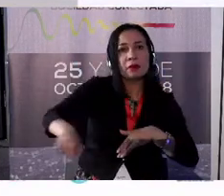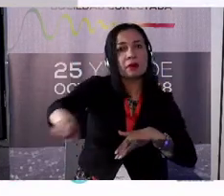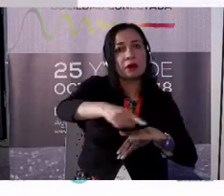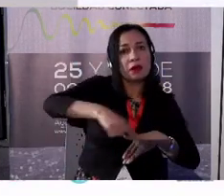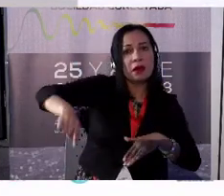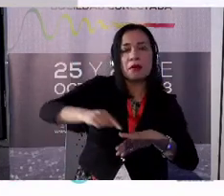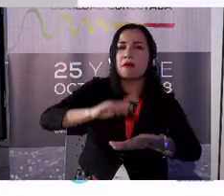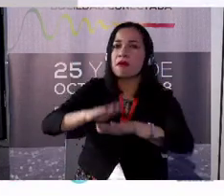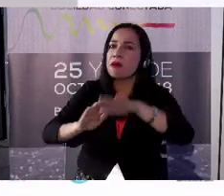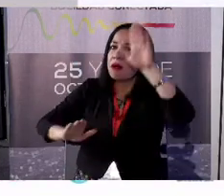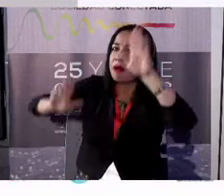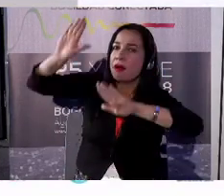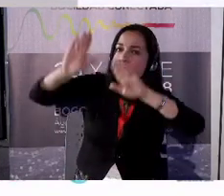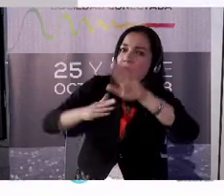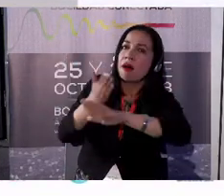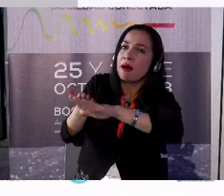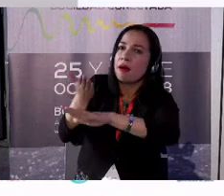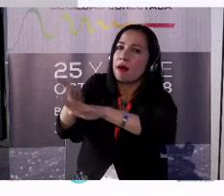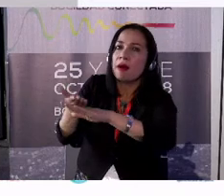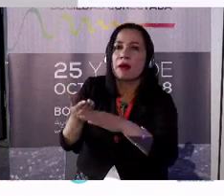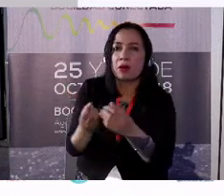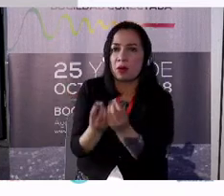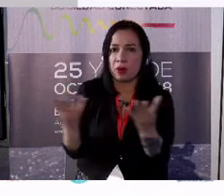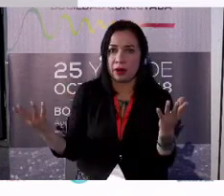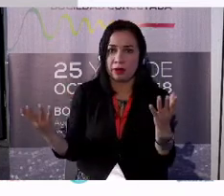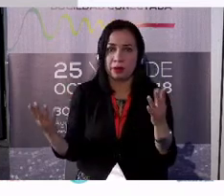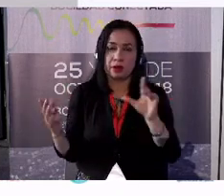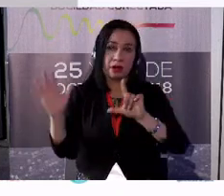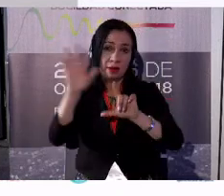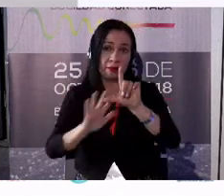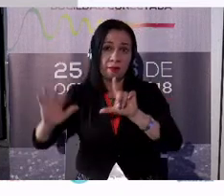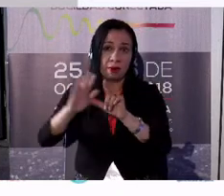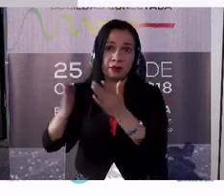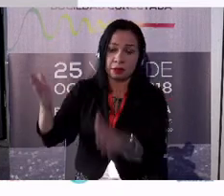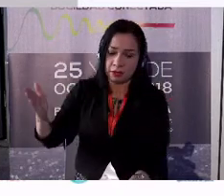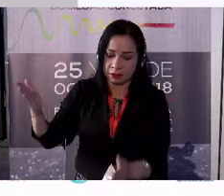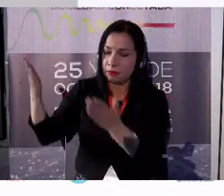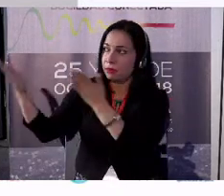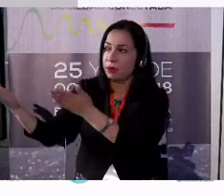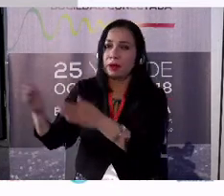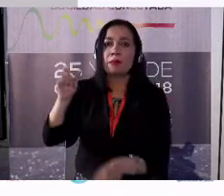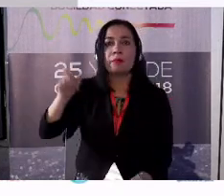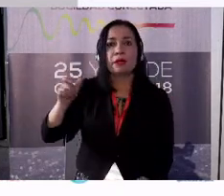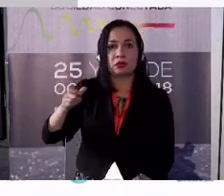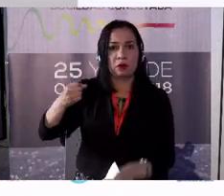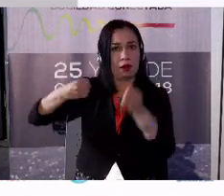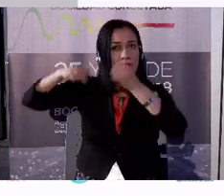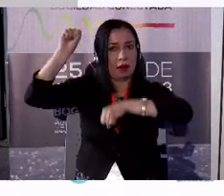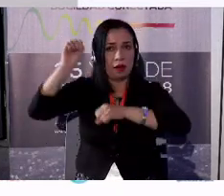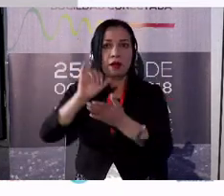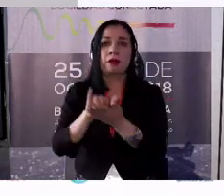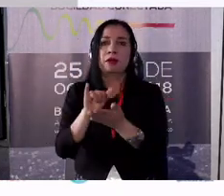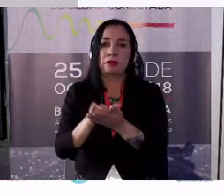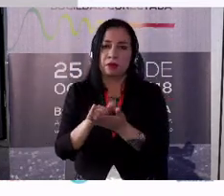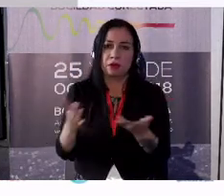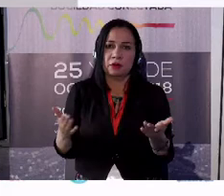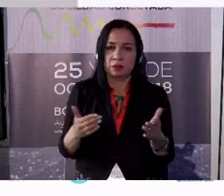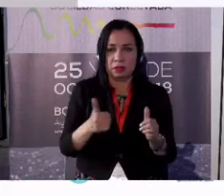sus ofertas. Solamente estamos viendo ahí en la pantalla el ganador